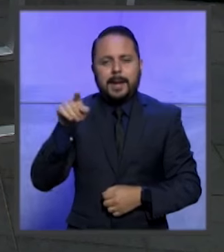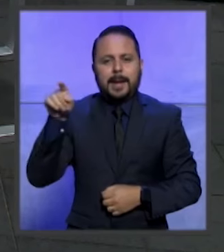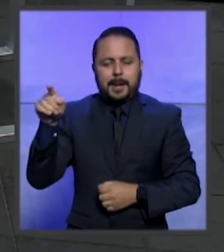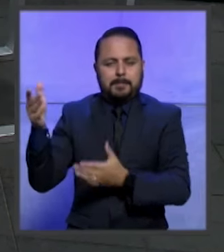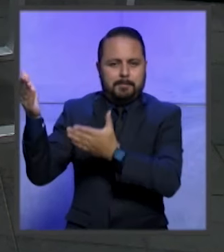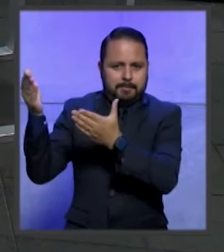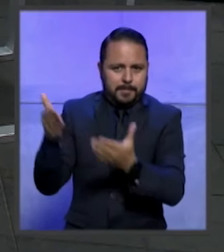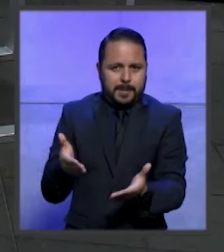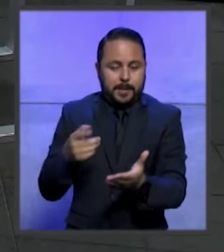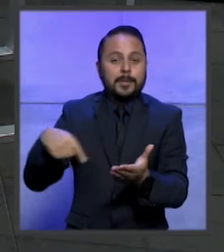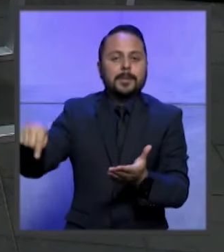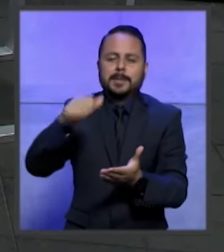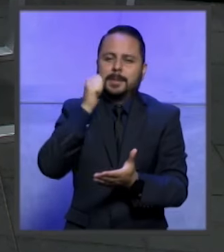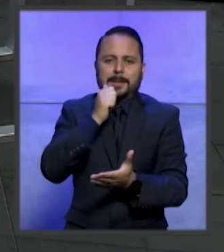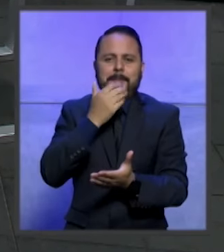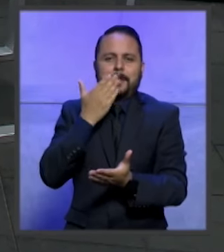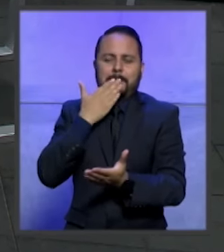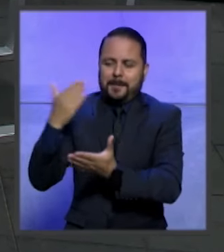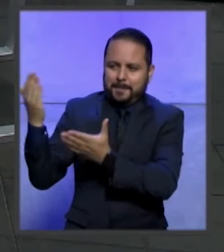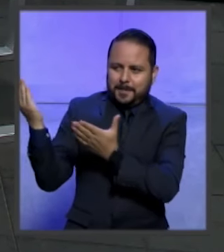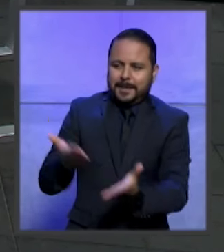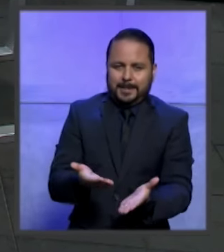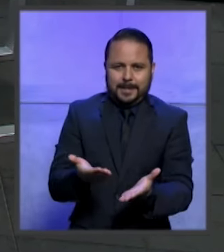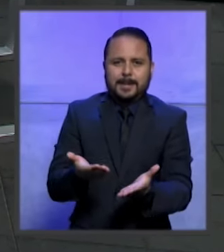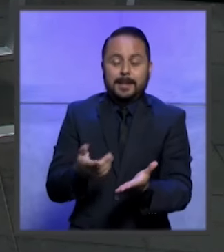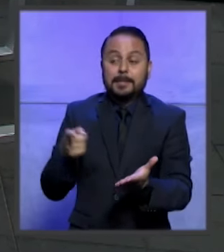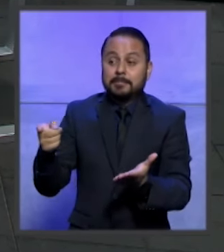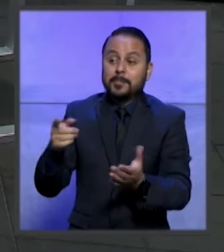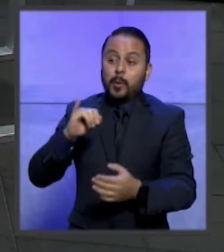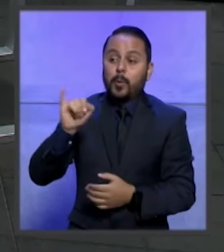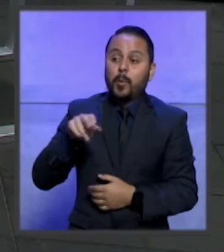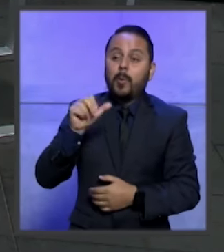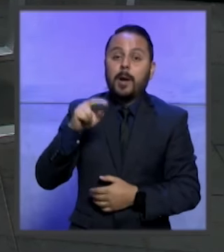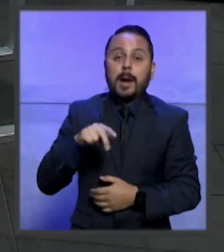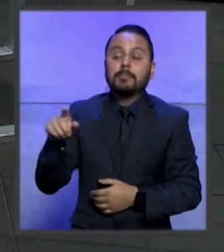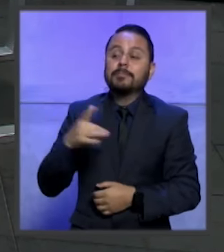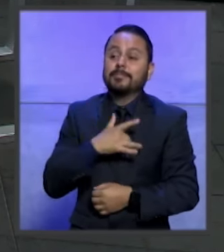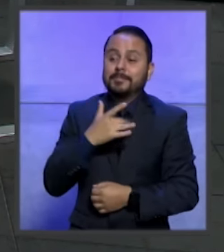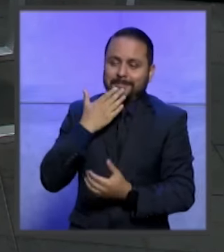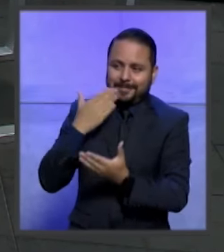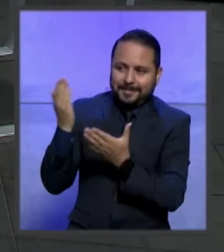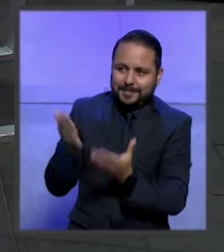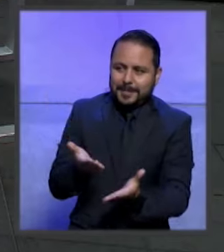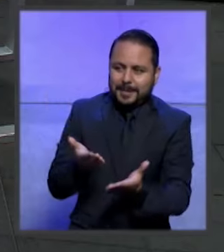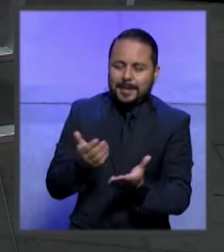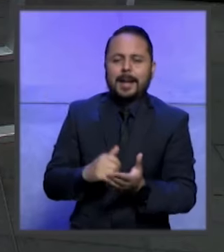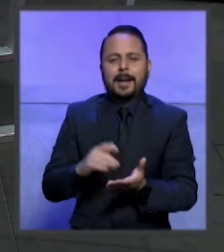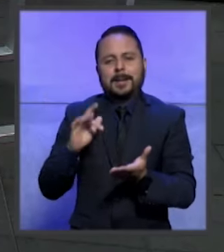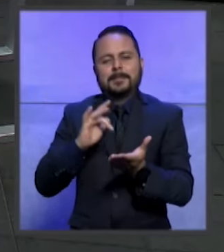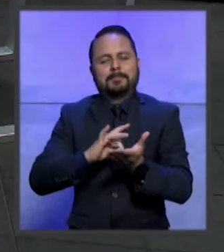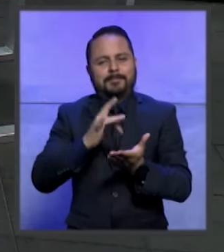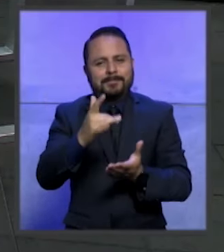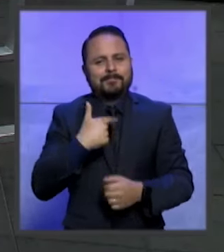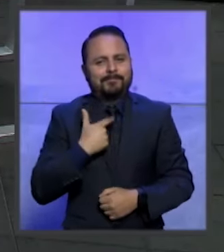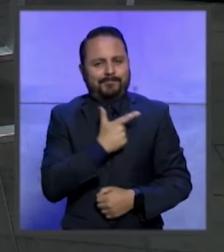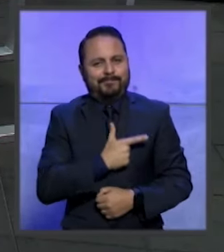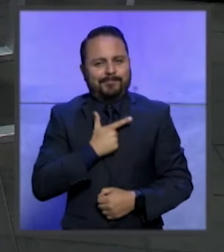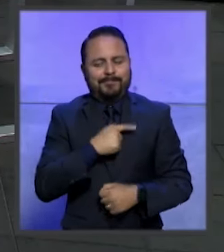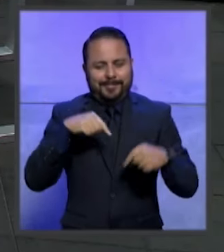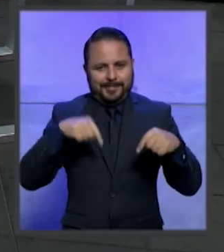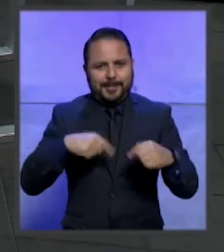federación a quien como siempre le damos la más cordial bienvenida querido Juan Carlos bienvenido Muchas gracias Es un